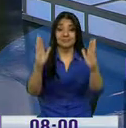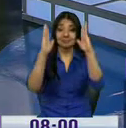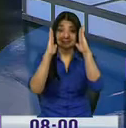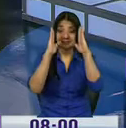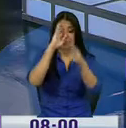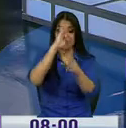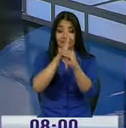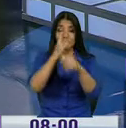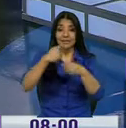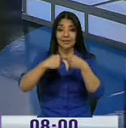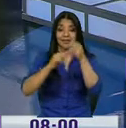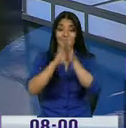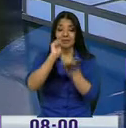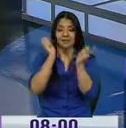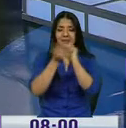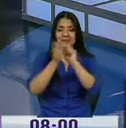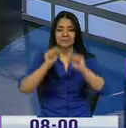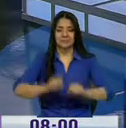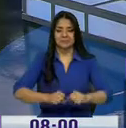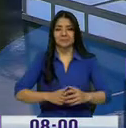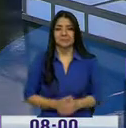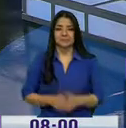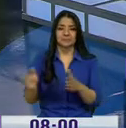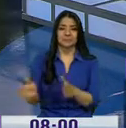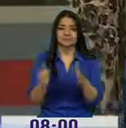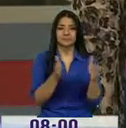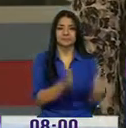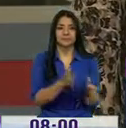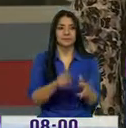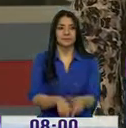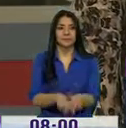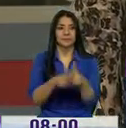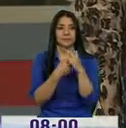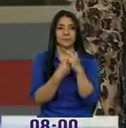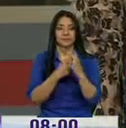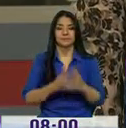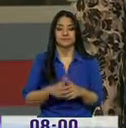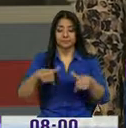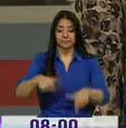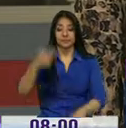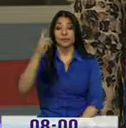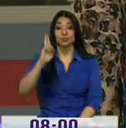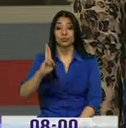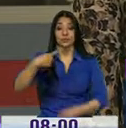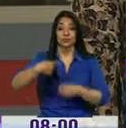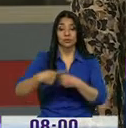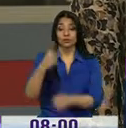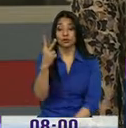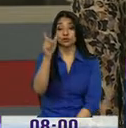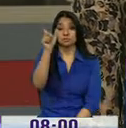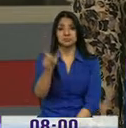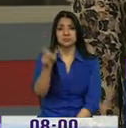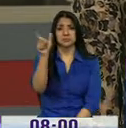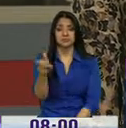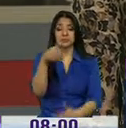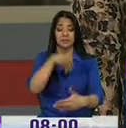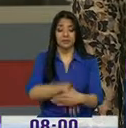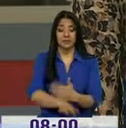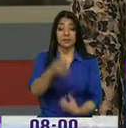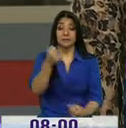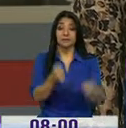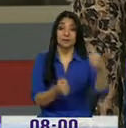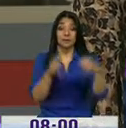en esta ciudad. Ale, querida. Muy bien, vamos a empezar entonces contándoles que en el sur de Quito, dos personas que se encontraban al interior de un vehículo negro